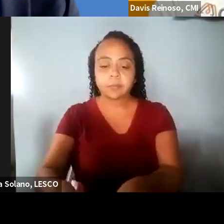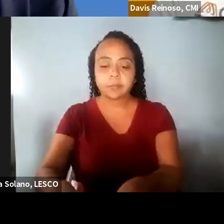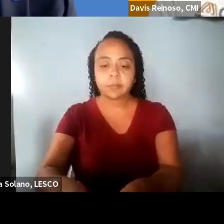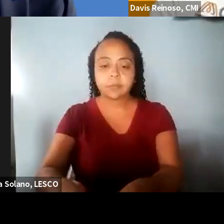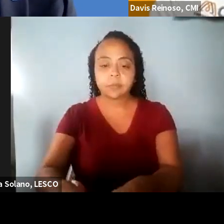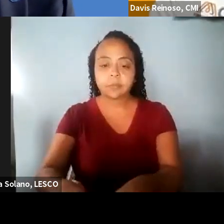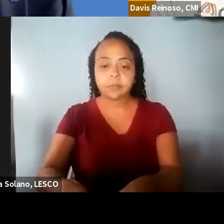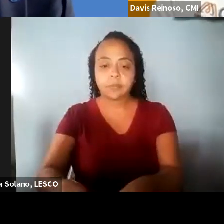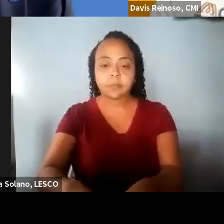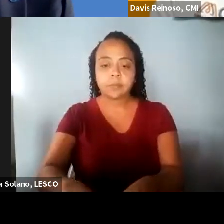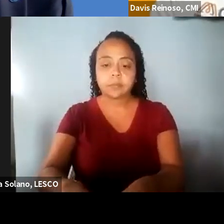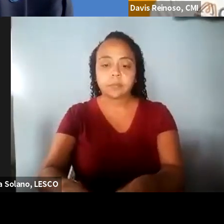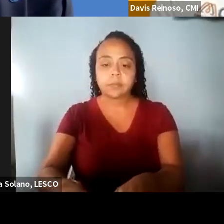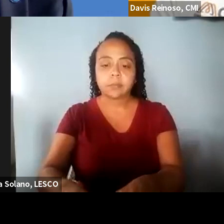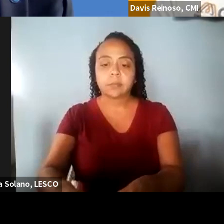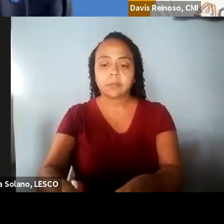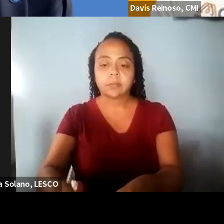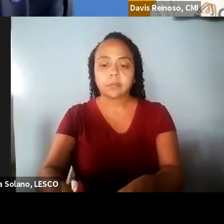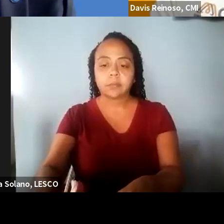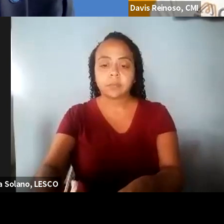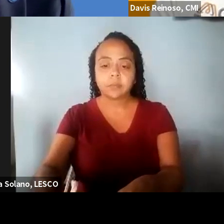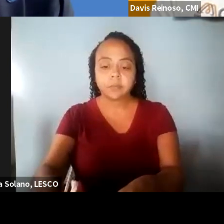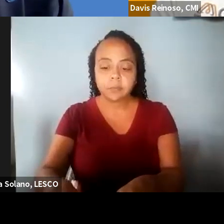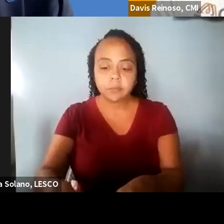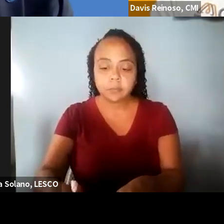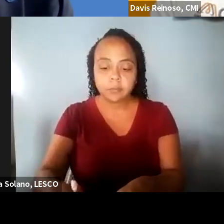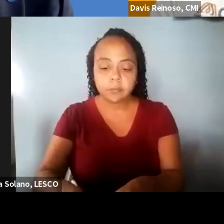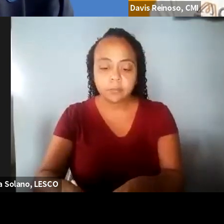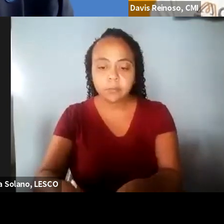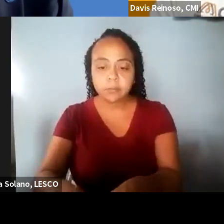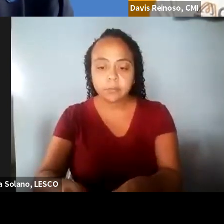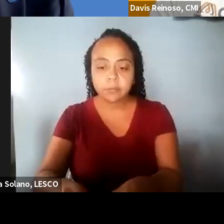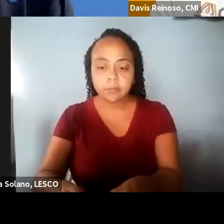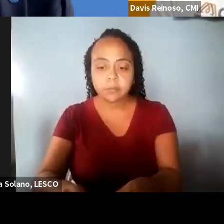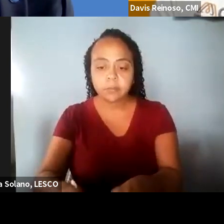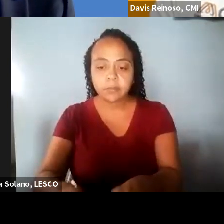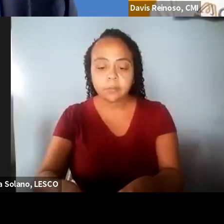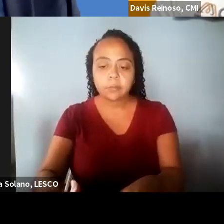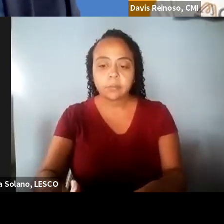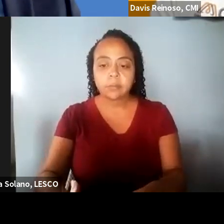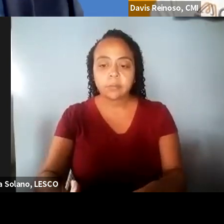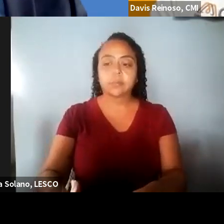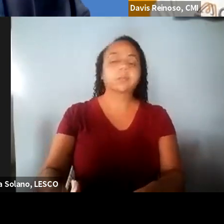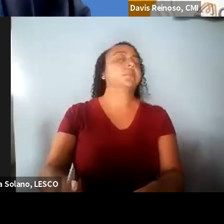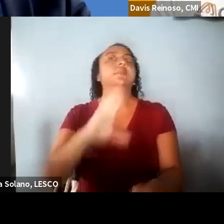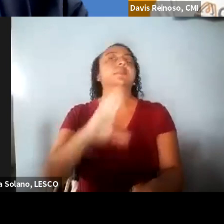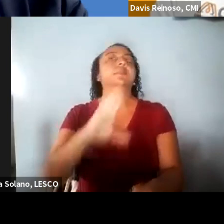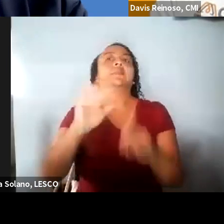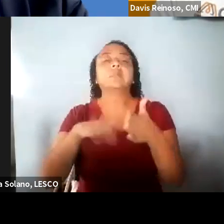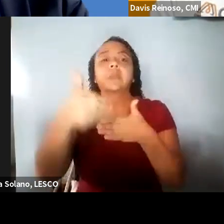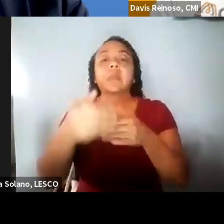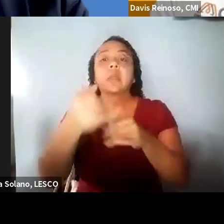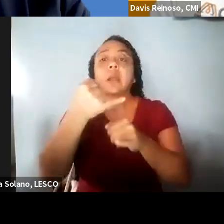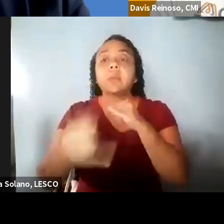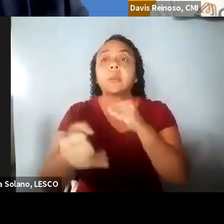puedan fomentar las inversiones en infraestructura que generen resiliencia y luego la última